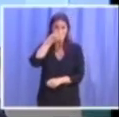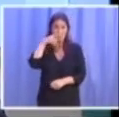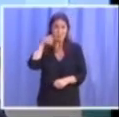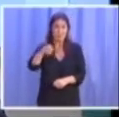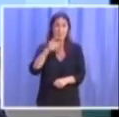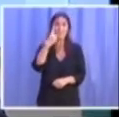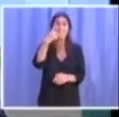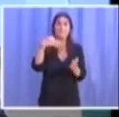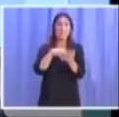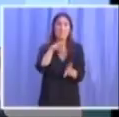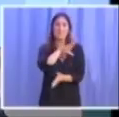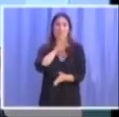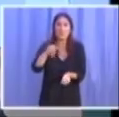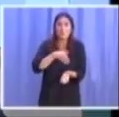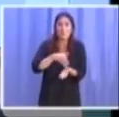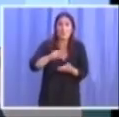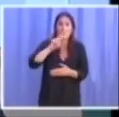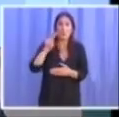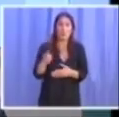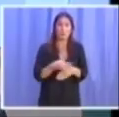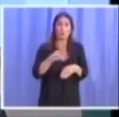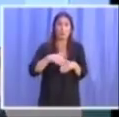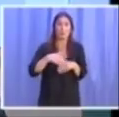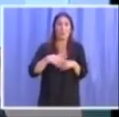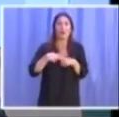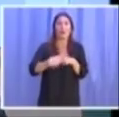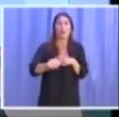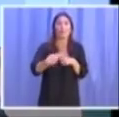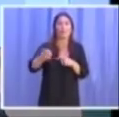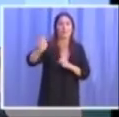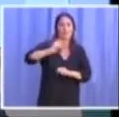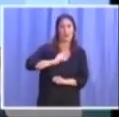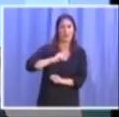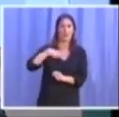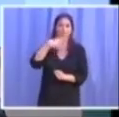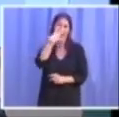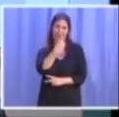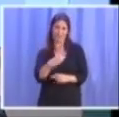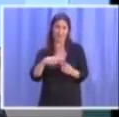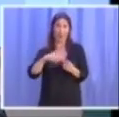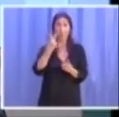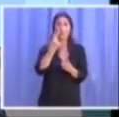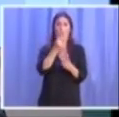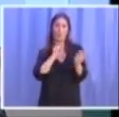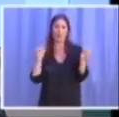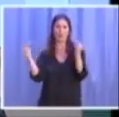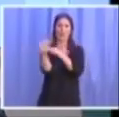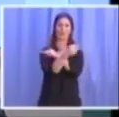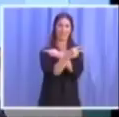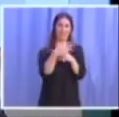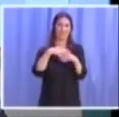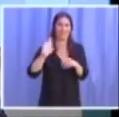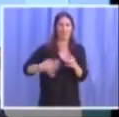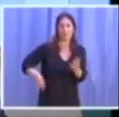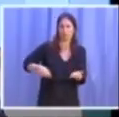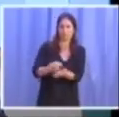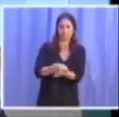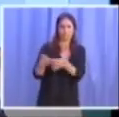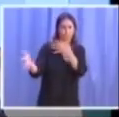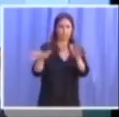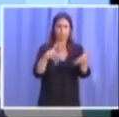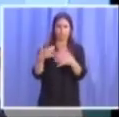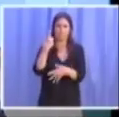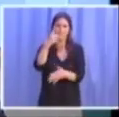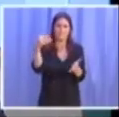1.500 millones de euros para que dentro de una semana pueda llegar el AVE o la segunda circunvalación en la que hemos invertido ya cerca de